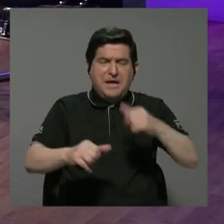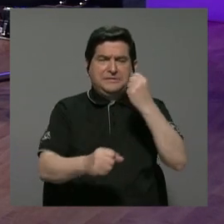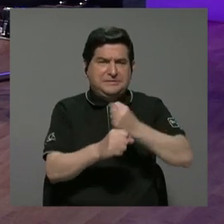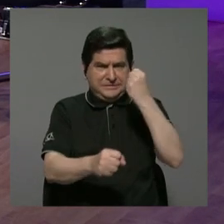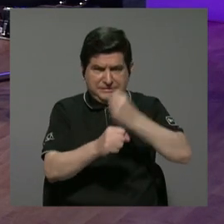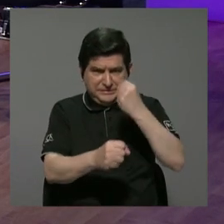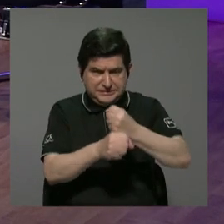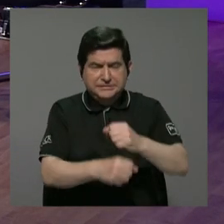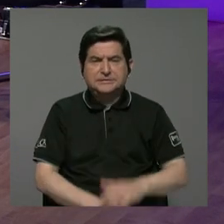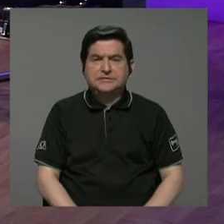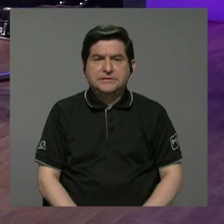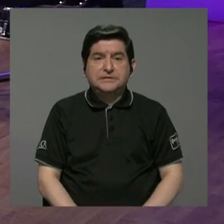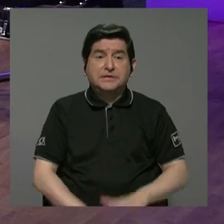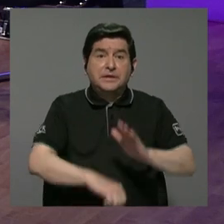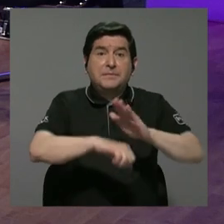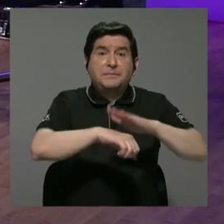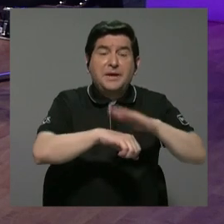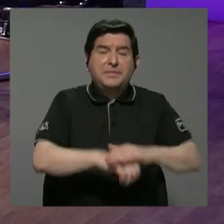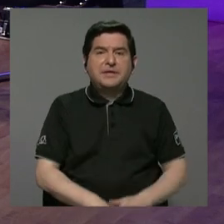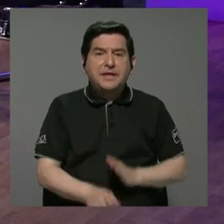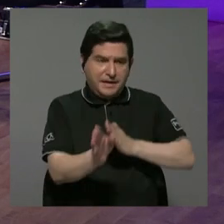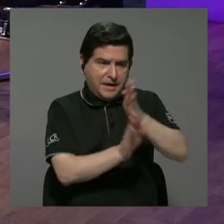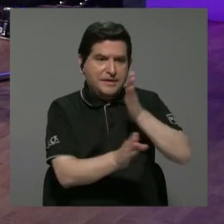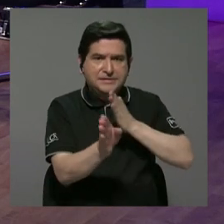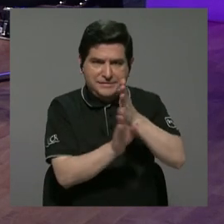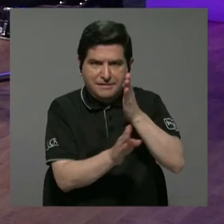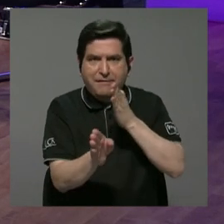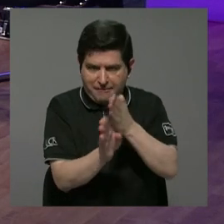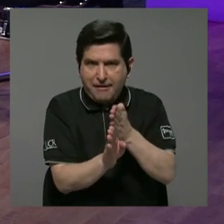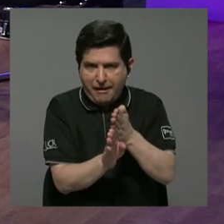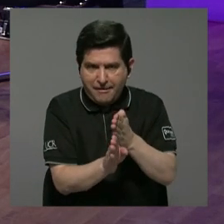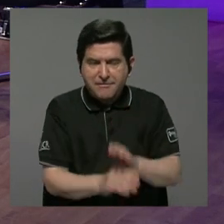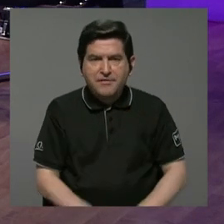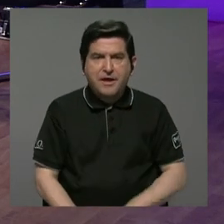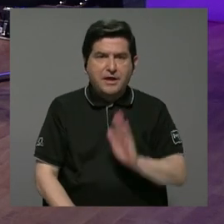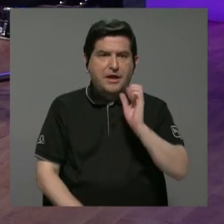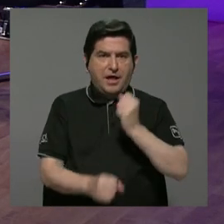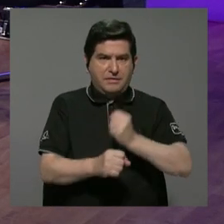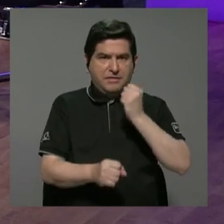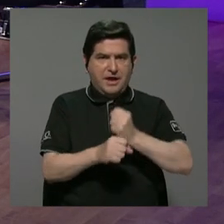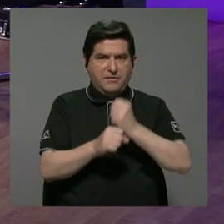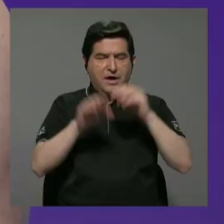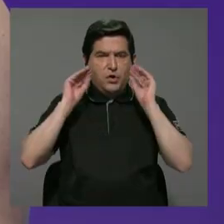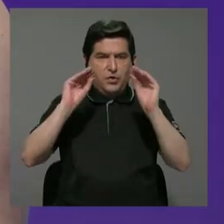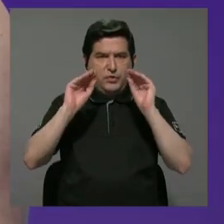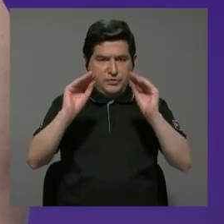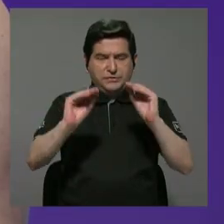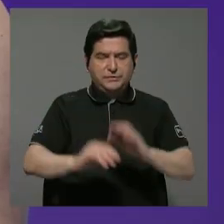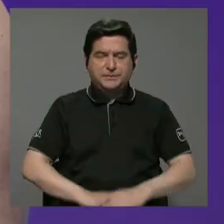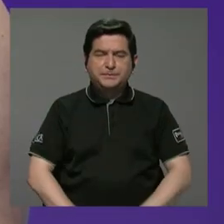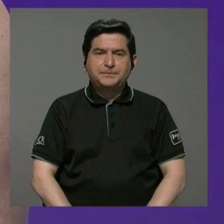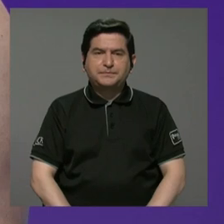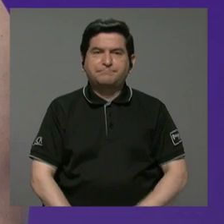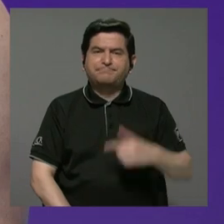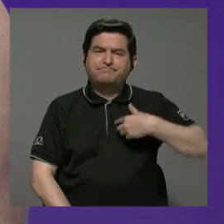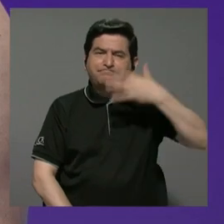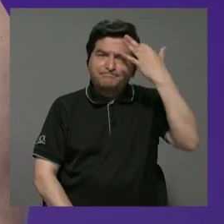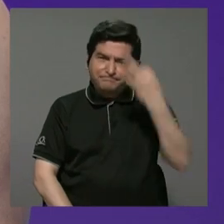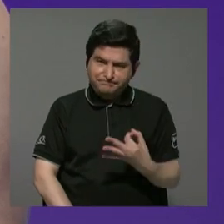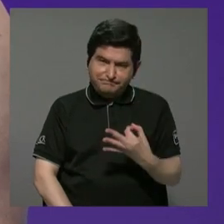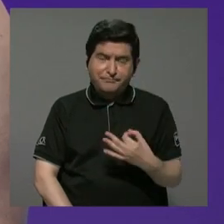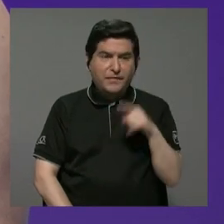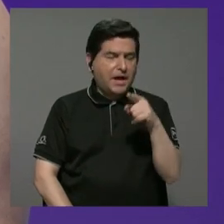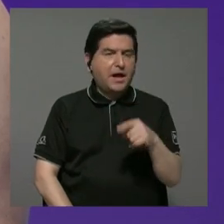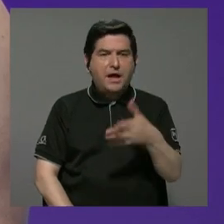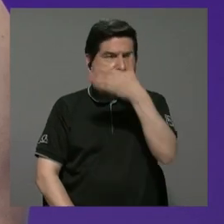permita hacer una carrera con su trabajo en educación. Creo que ahí no